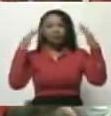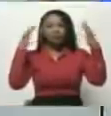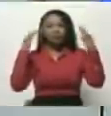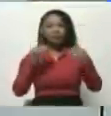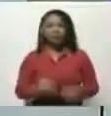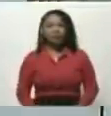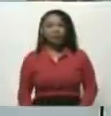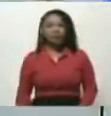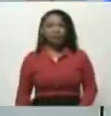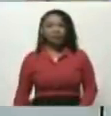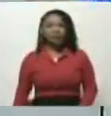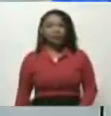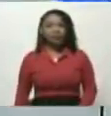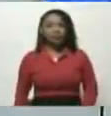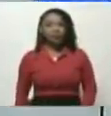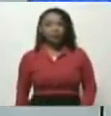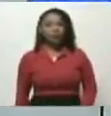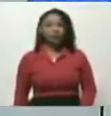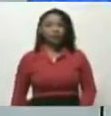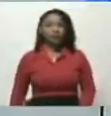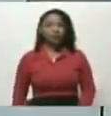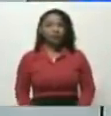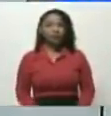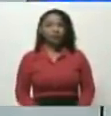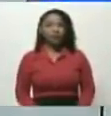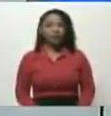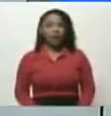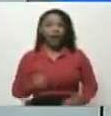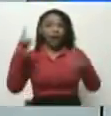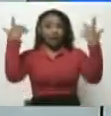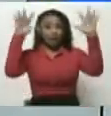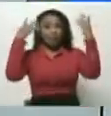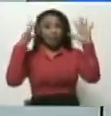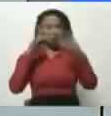Yo no sé si se ha pecado mucho, ese aplauso es sospechoso, pero